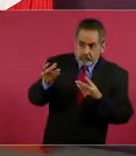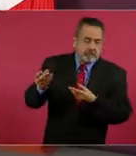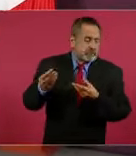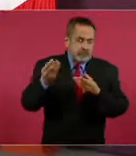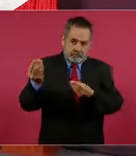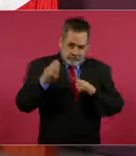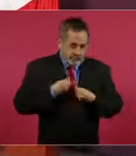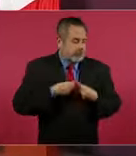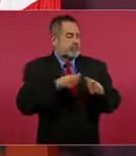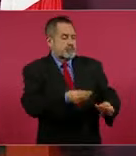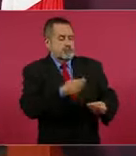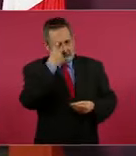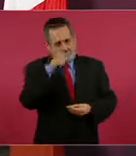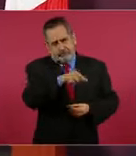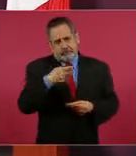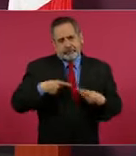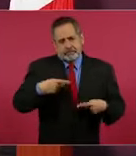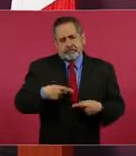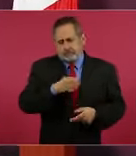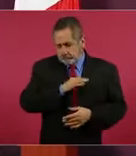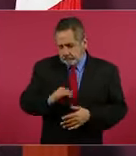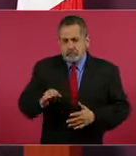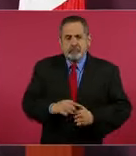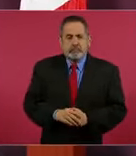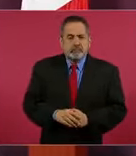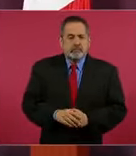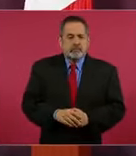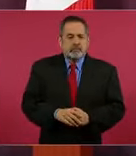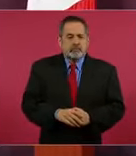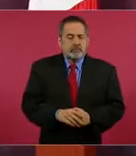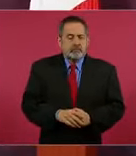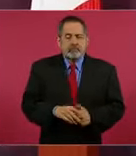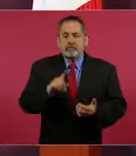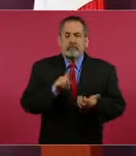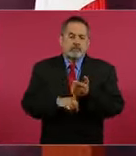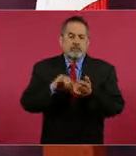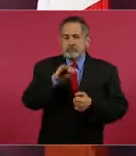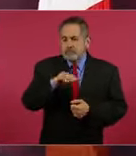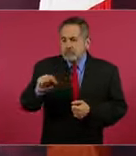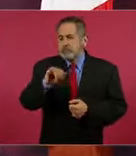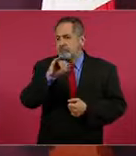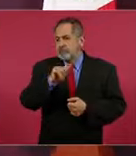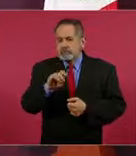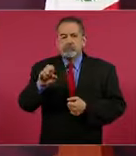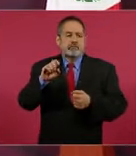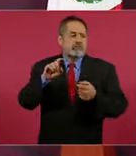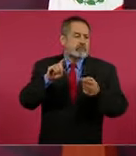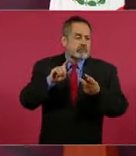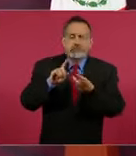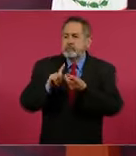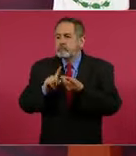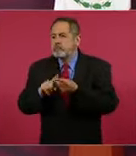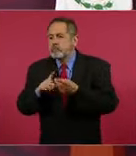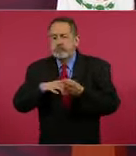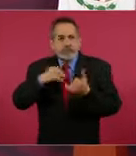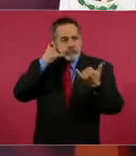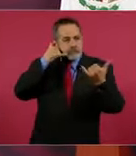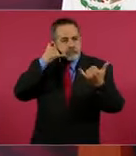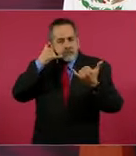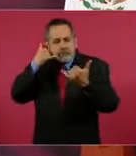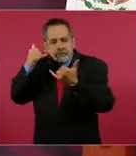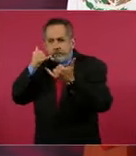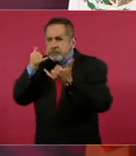al interior de la dependencia o del programa que